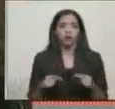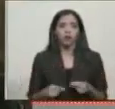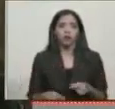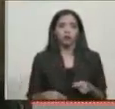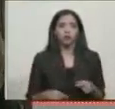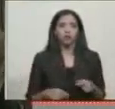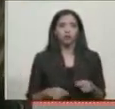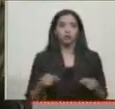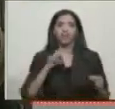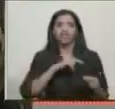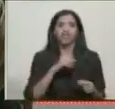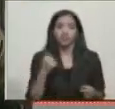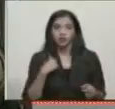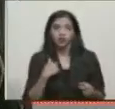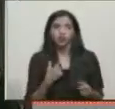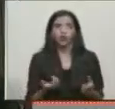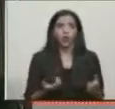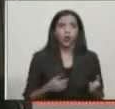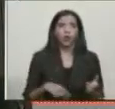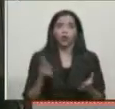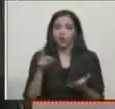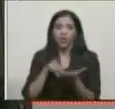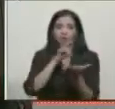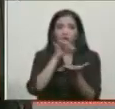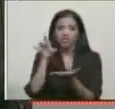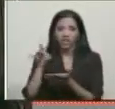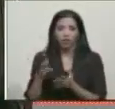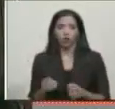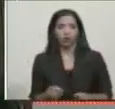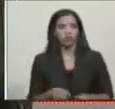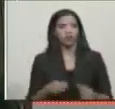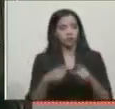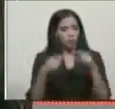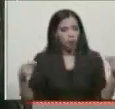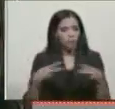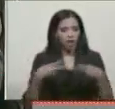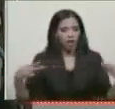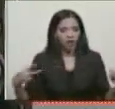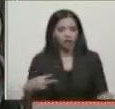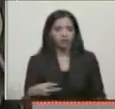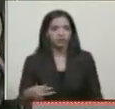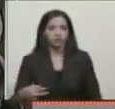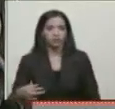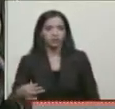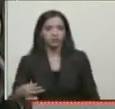si no me voy a sulfurar y los voy a botar a todos. Echa el agua, echa el agua. Por favor, ponme ahí,